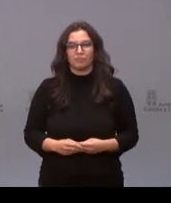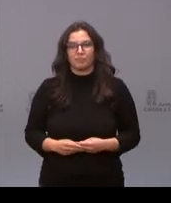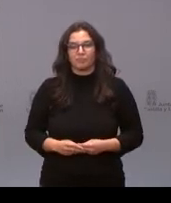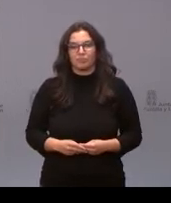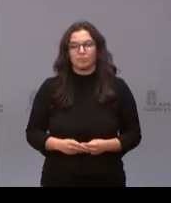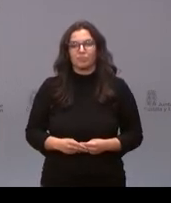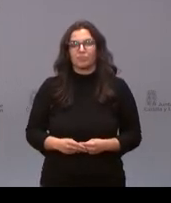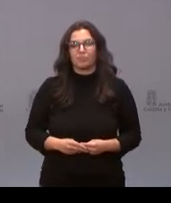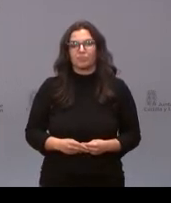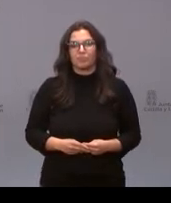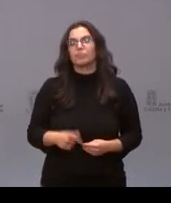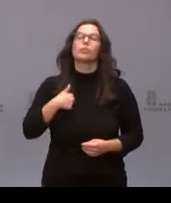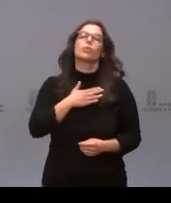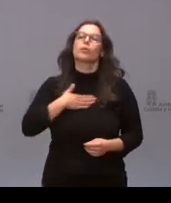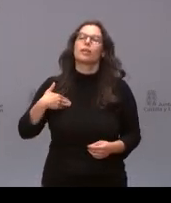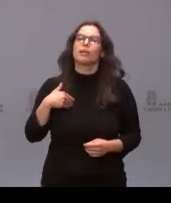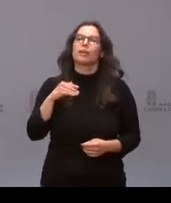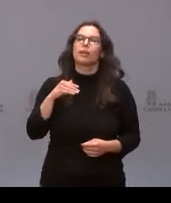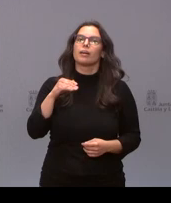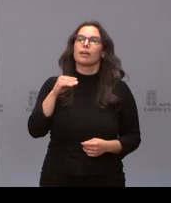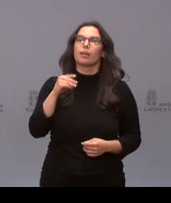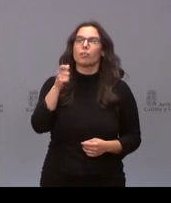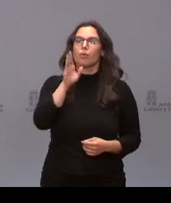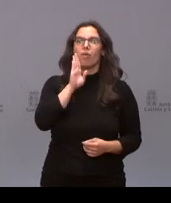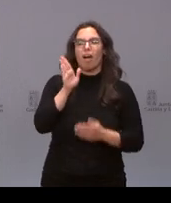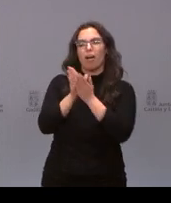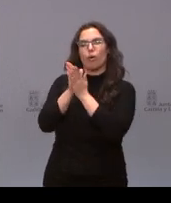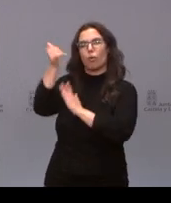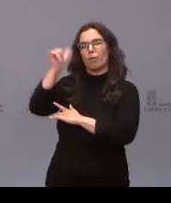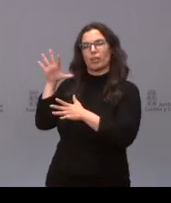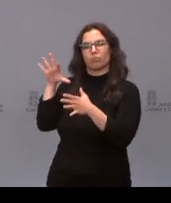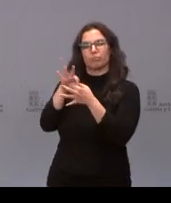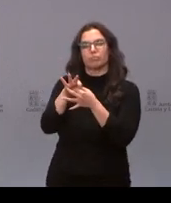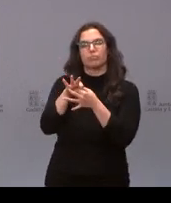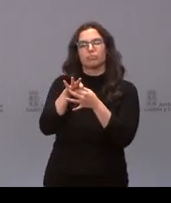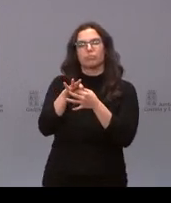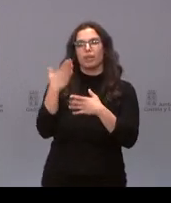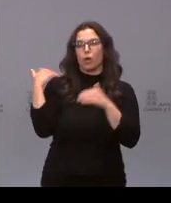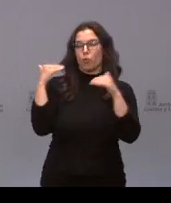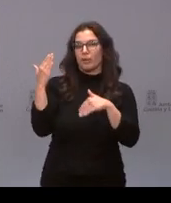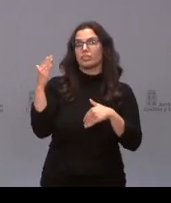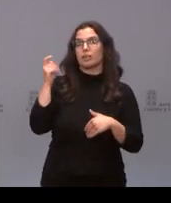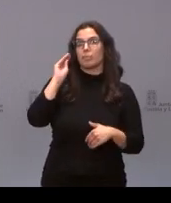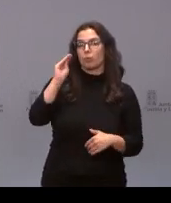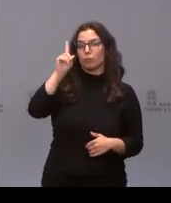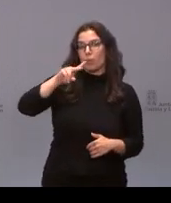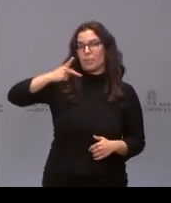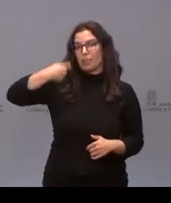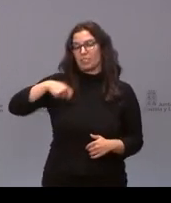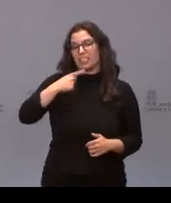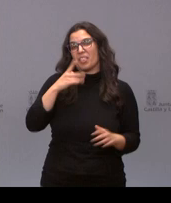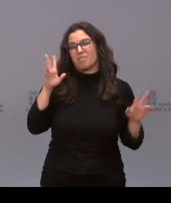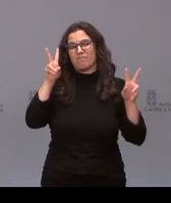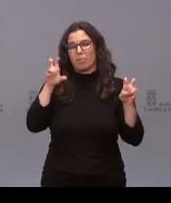perfecto pues yo quería también apuntar un poquito la pregunta cancha el compañero antes sólo habíamos preguntado cuál es el vicepresidente pronóstico que quizás será más para la